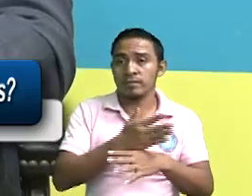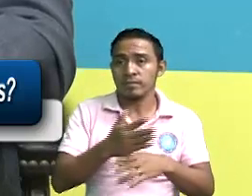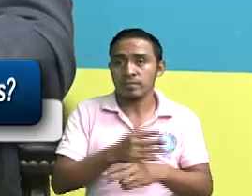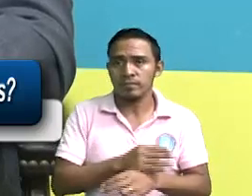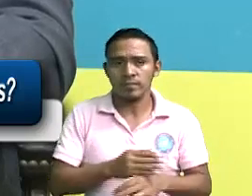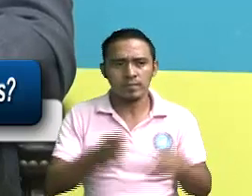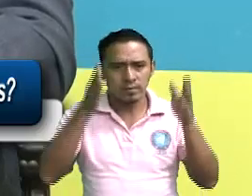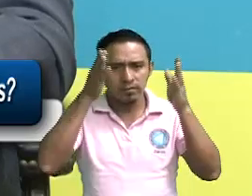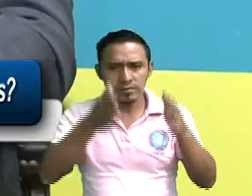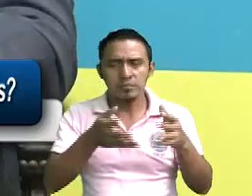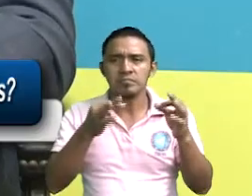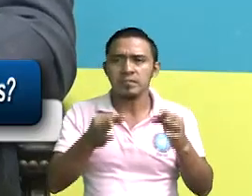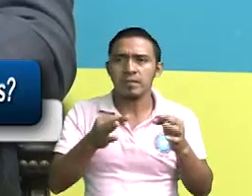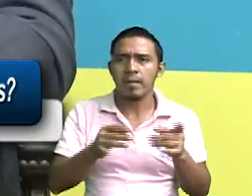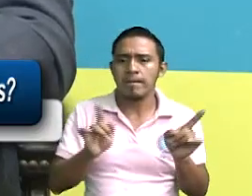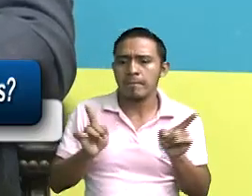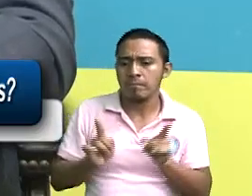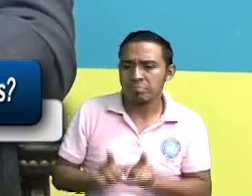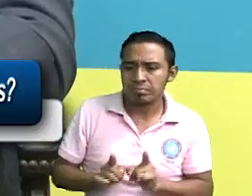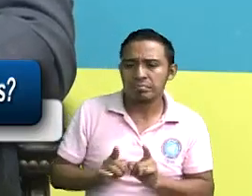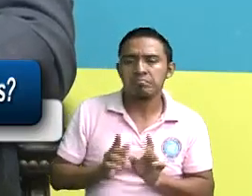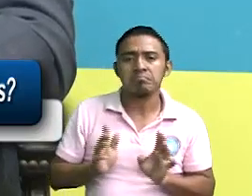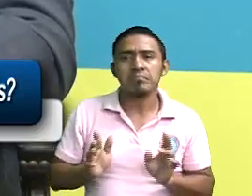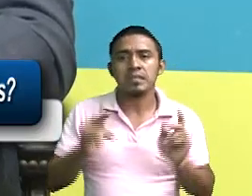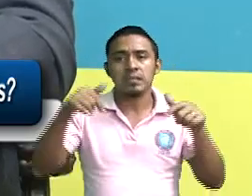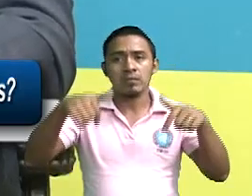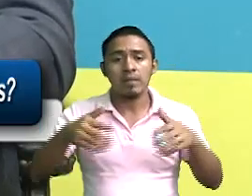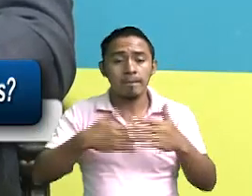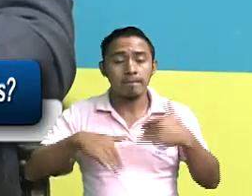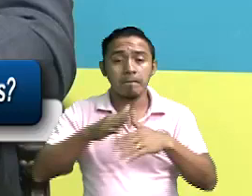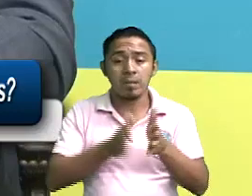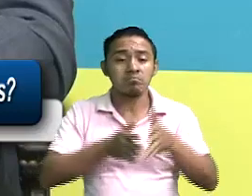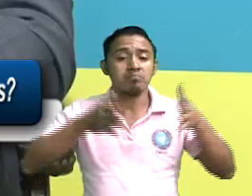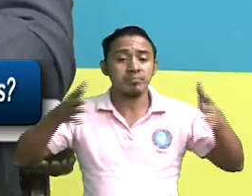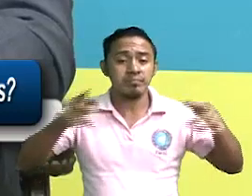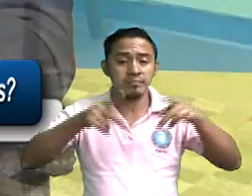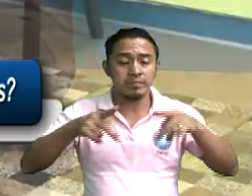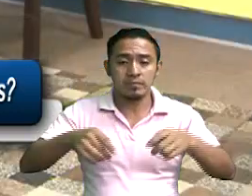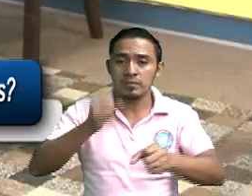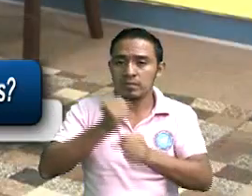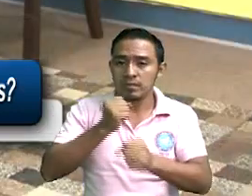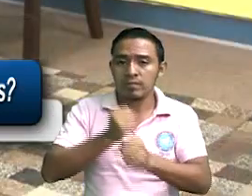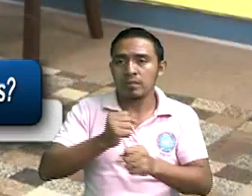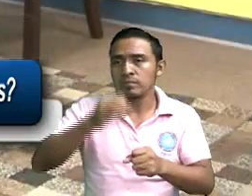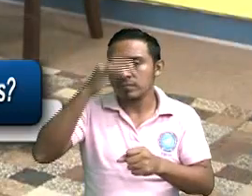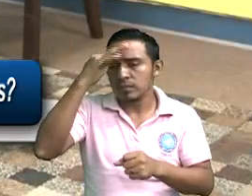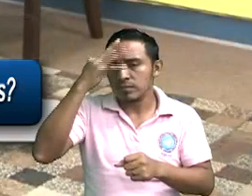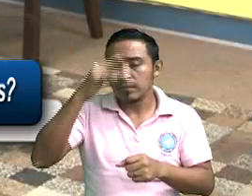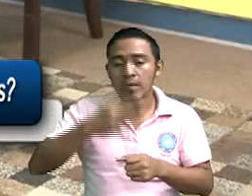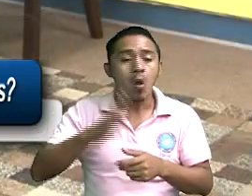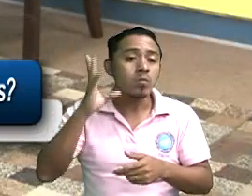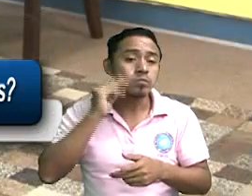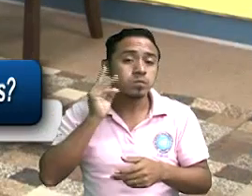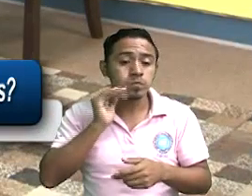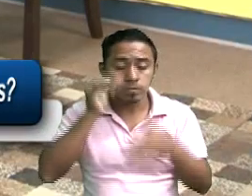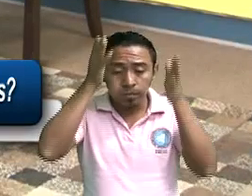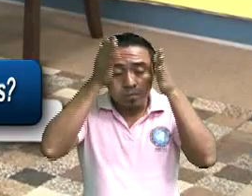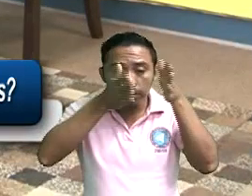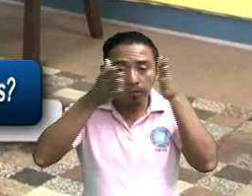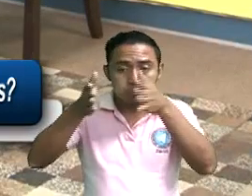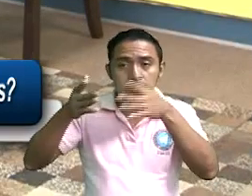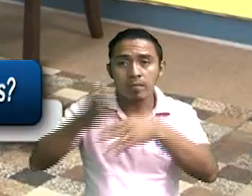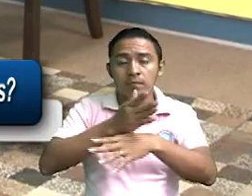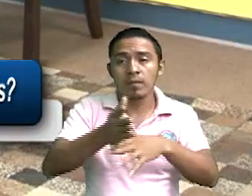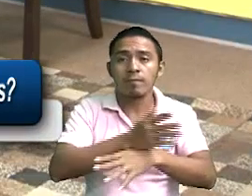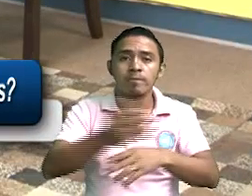se brindaba, pero con menos recursos. Ahora hay más recursos entrenados para poder atender a la población de